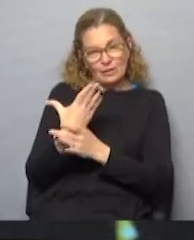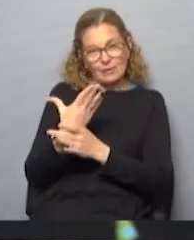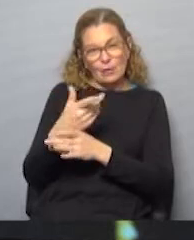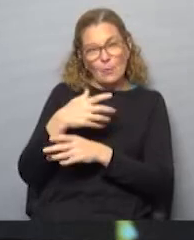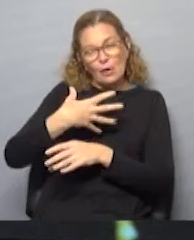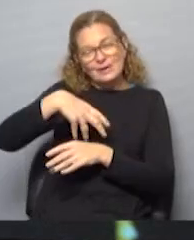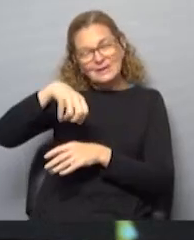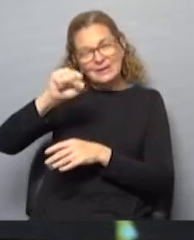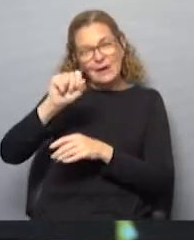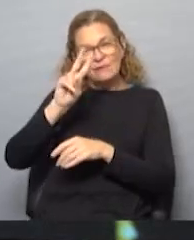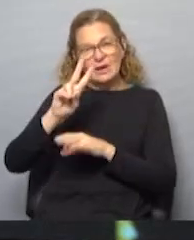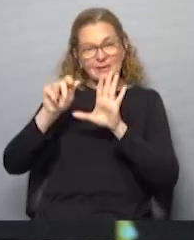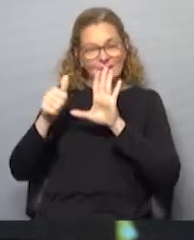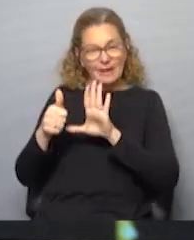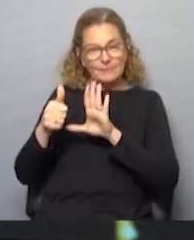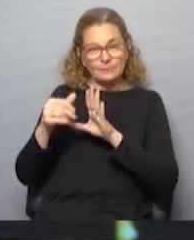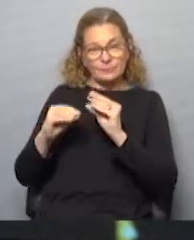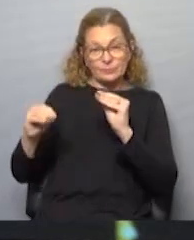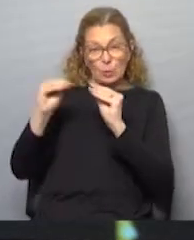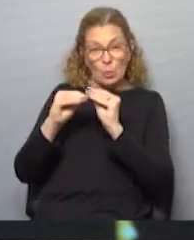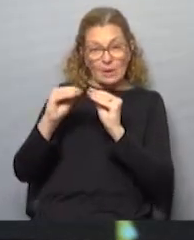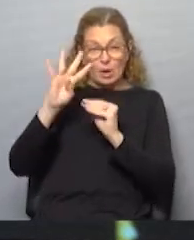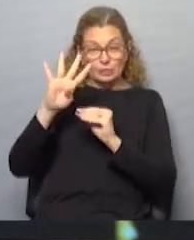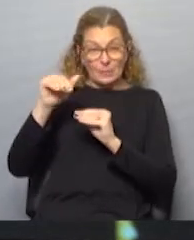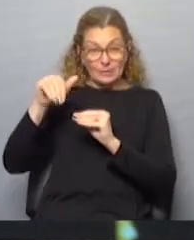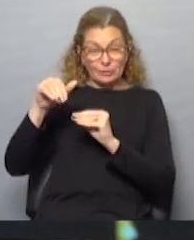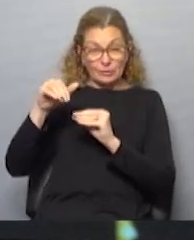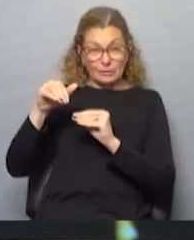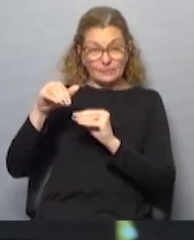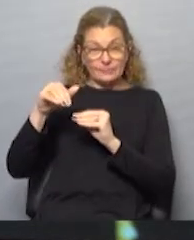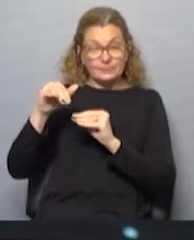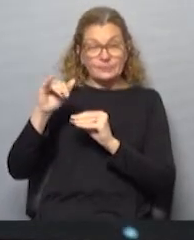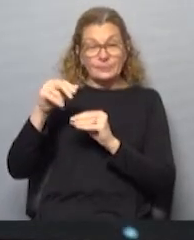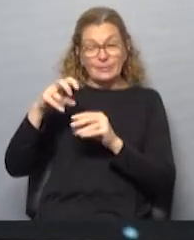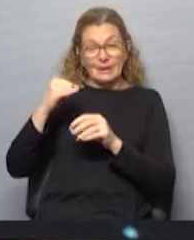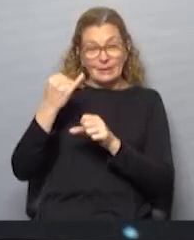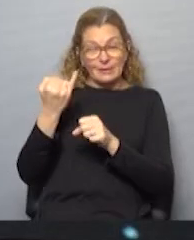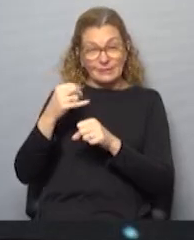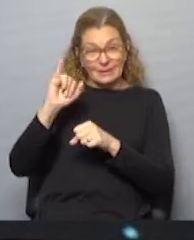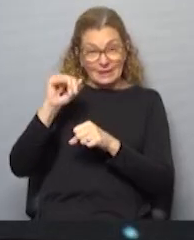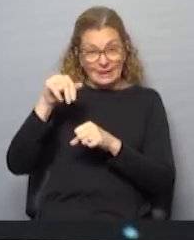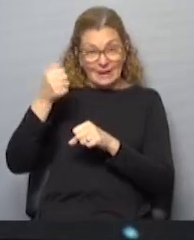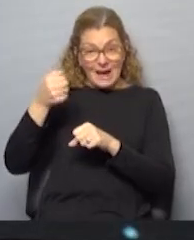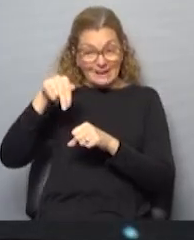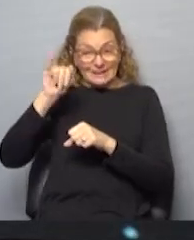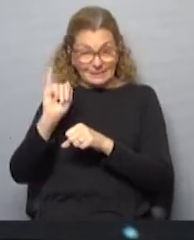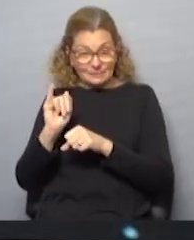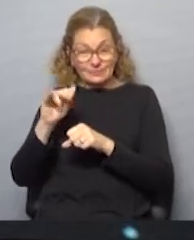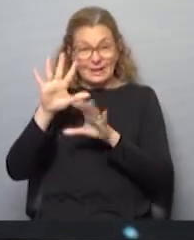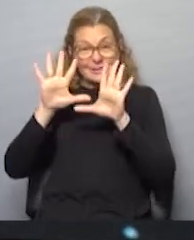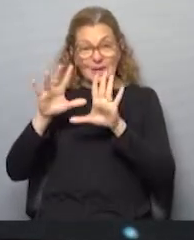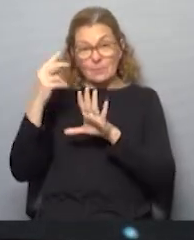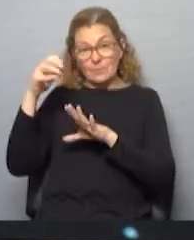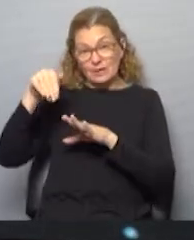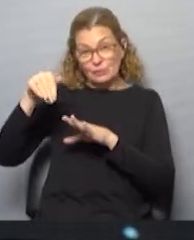se llega a estos 26 bueno se suman 4 millones que van para la agencia nacional de investigación e innovación la ani 10 millones que van